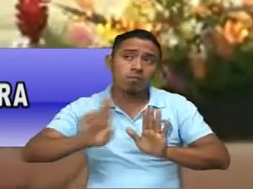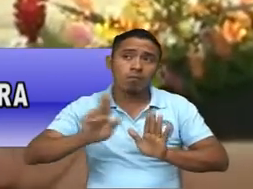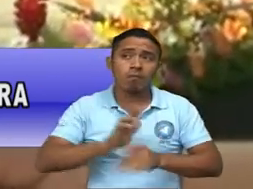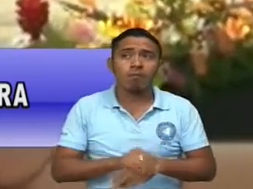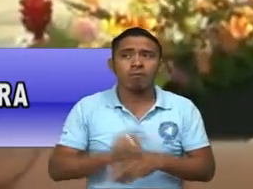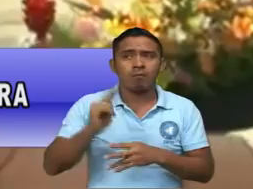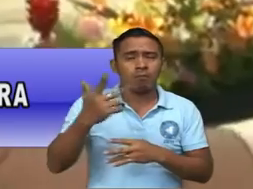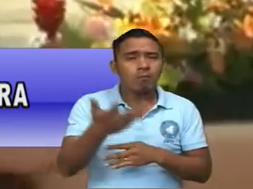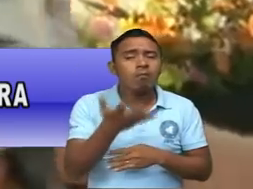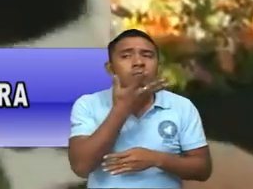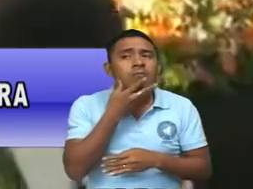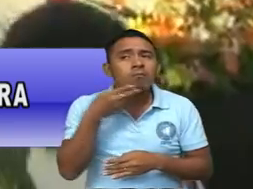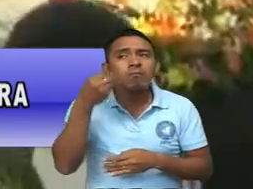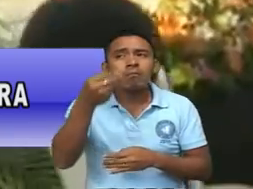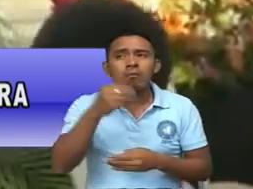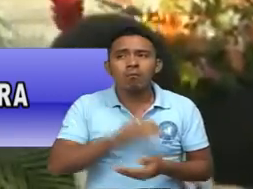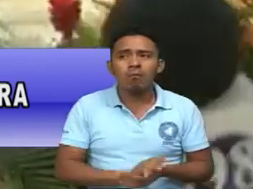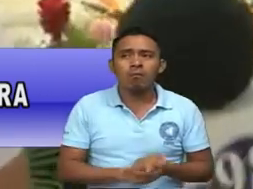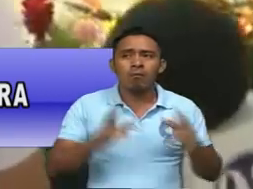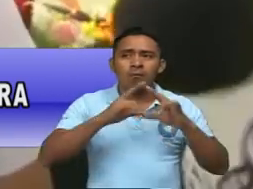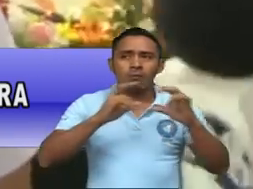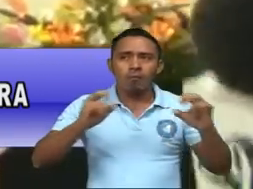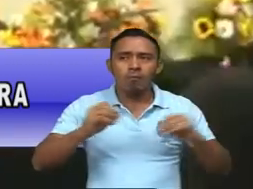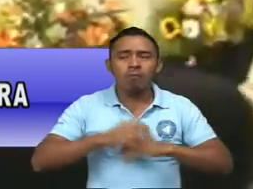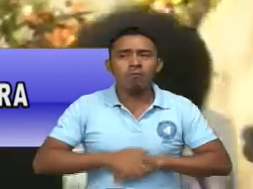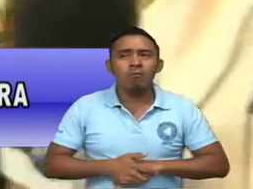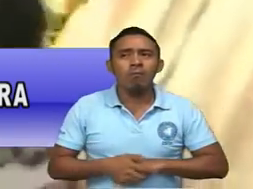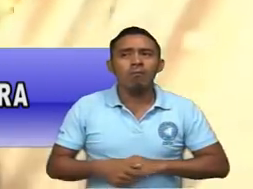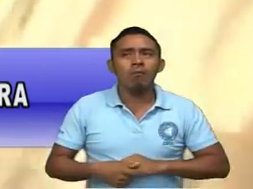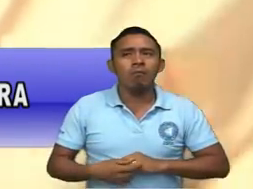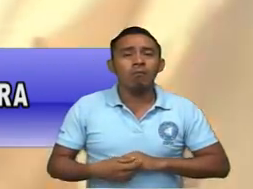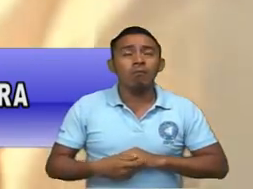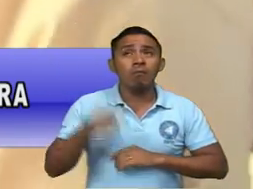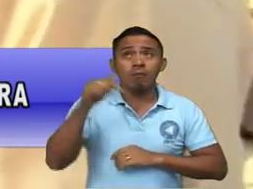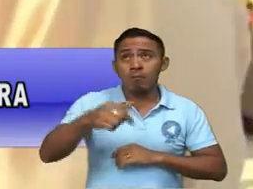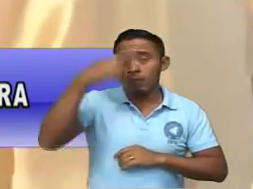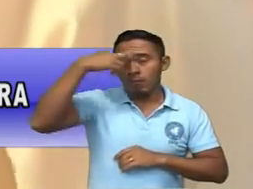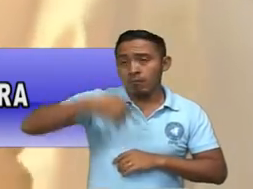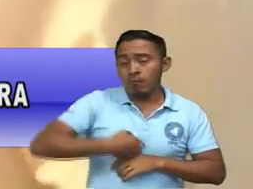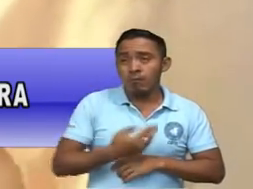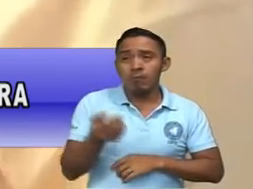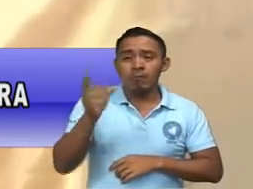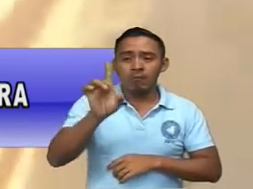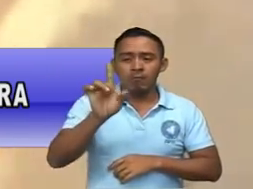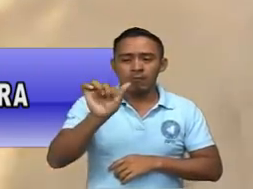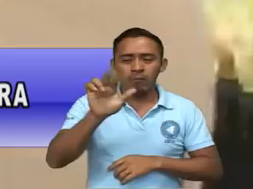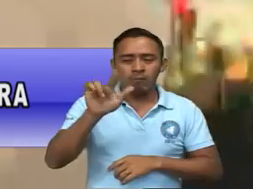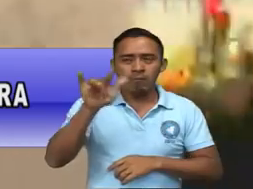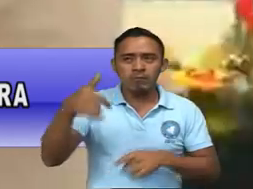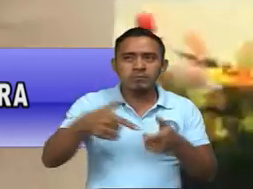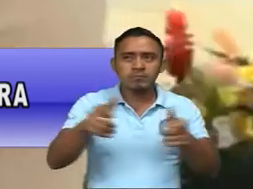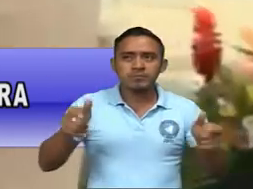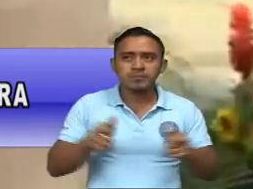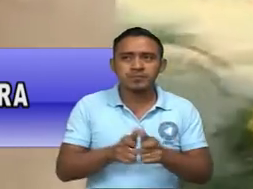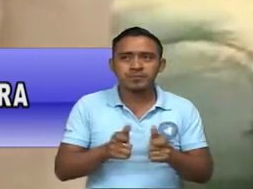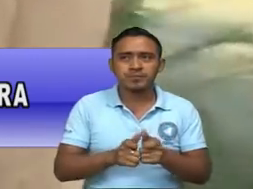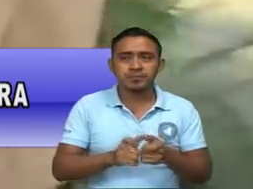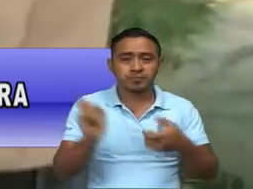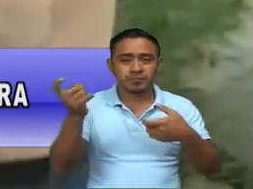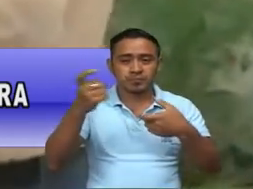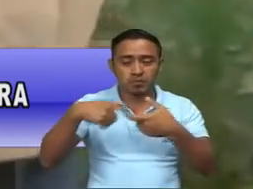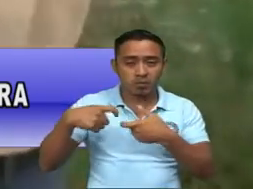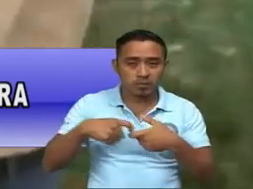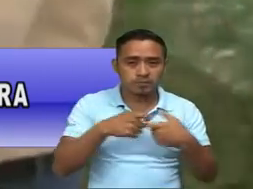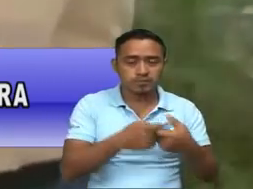juventud nicaragüense. Muchas gracias, Darling Hernández. Ella es la coordinadora nacional del movimiento Guardabarranco. Vamos a